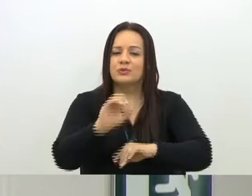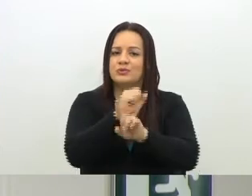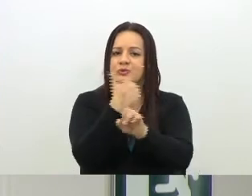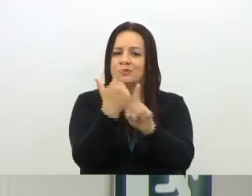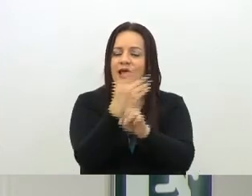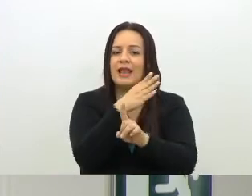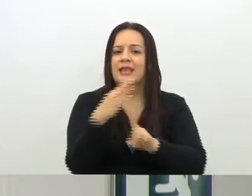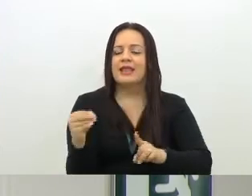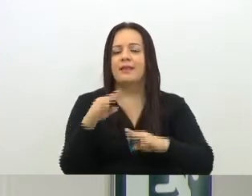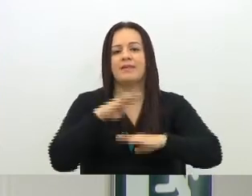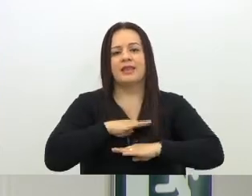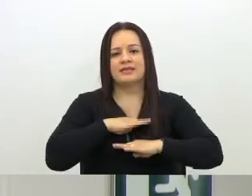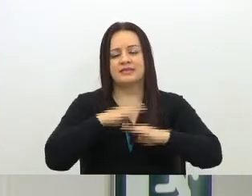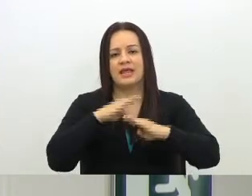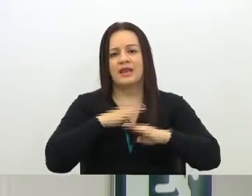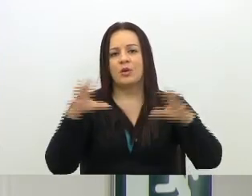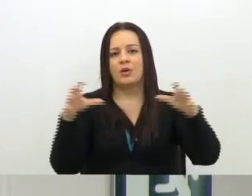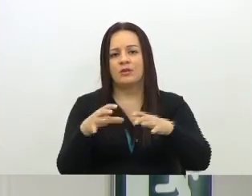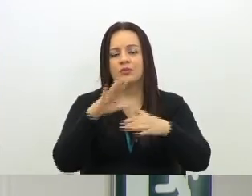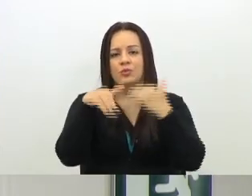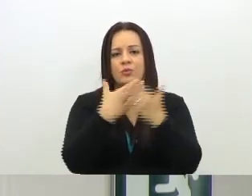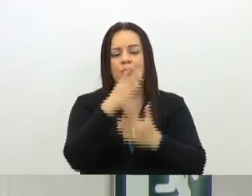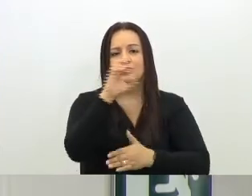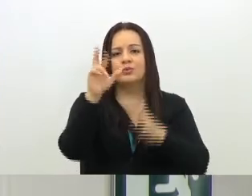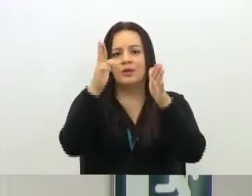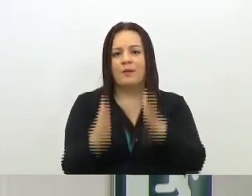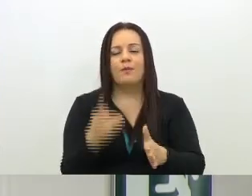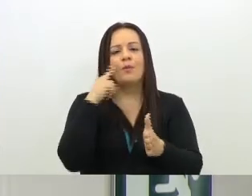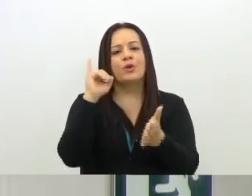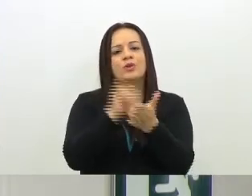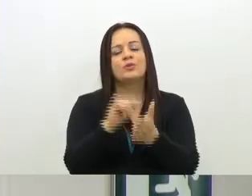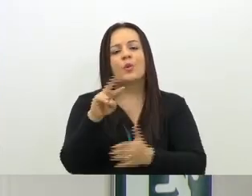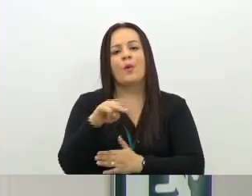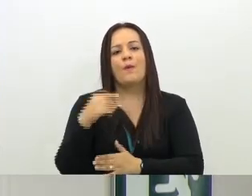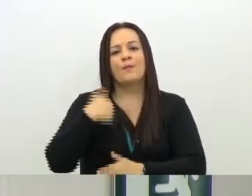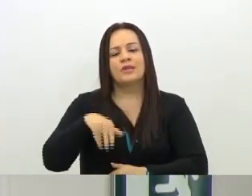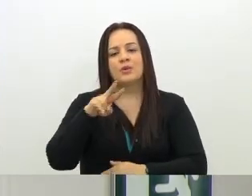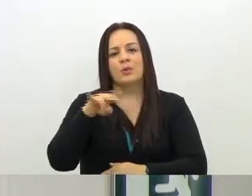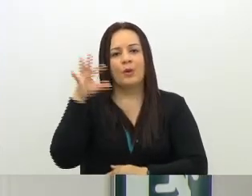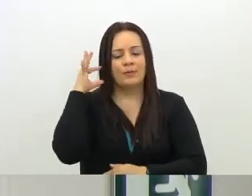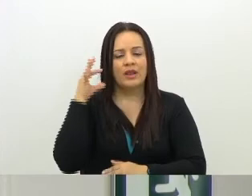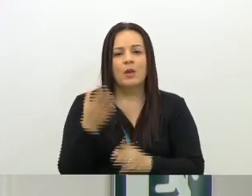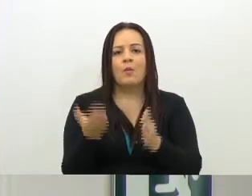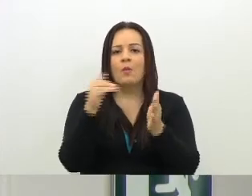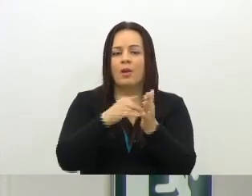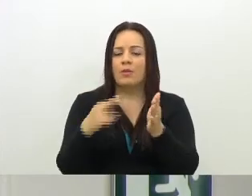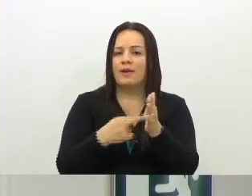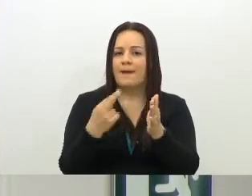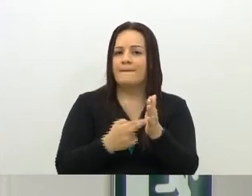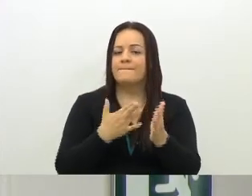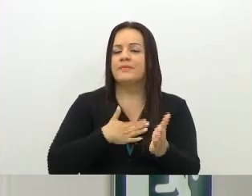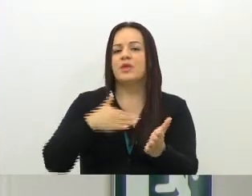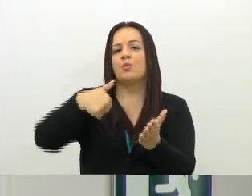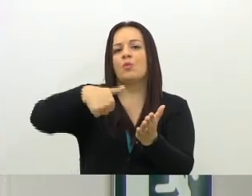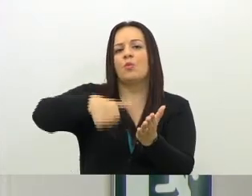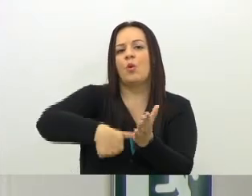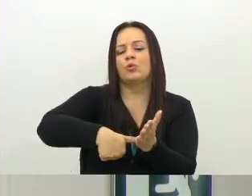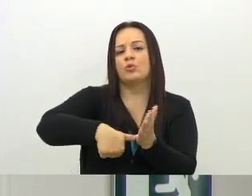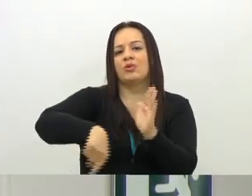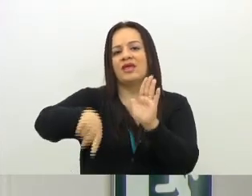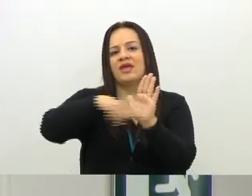Por ello, compañeras y compañeros, reitero en esta fecha mi voto negativo a este proyecto de ley.